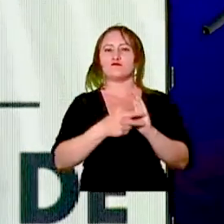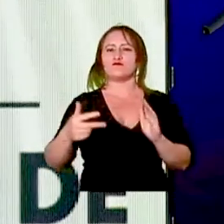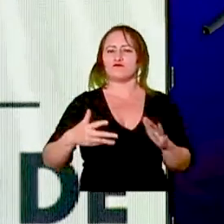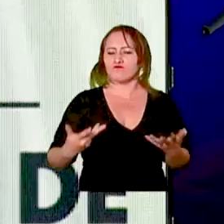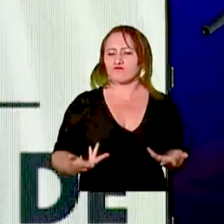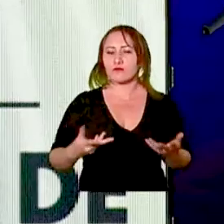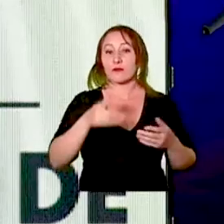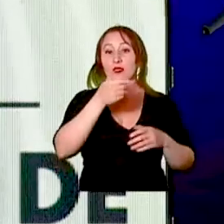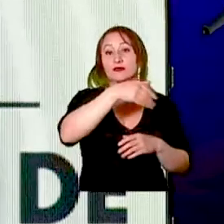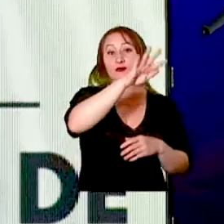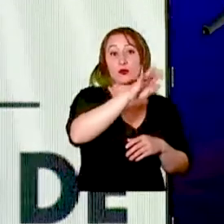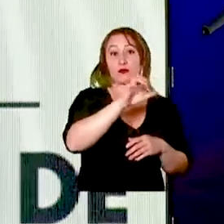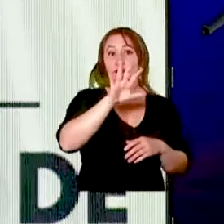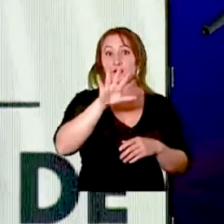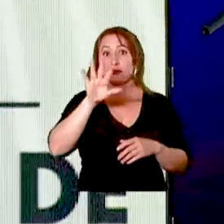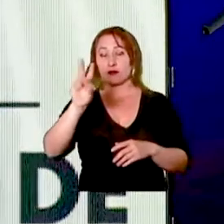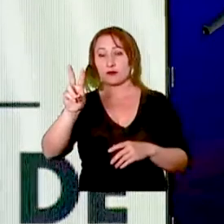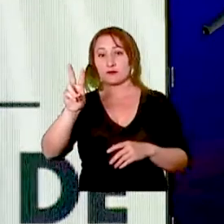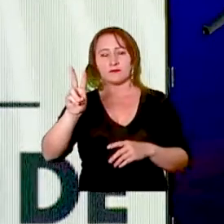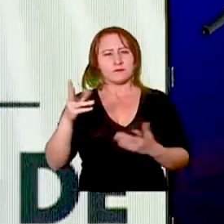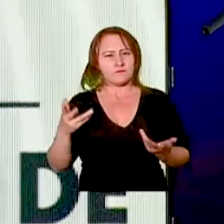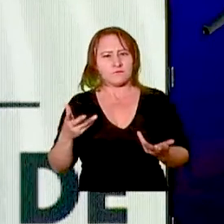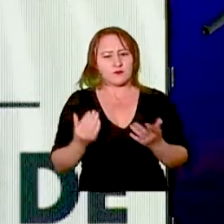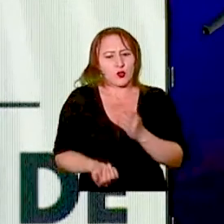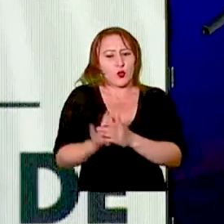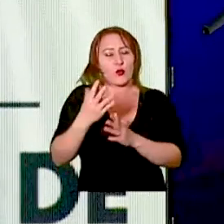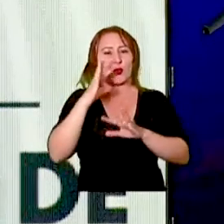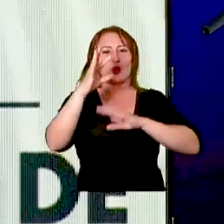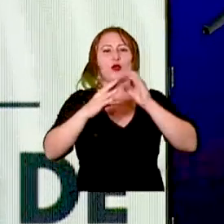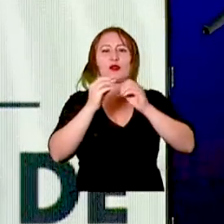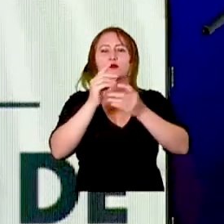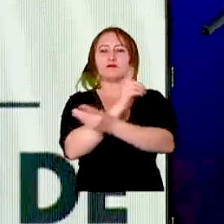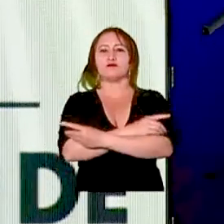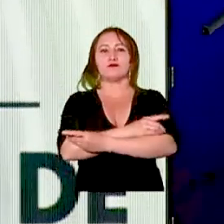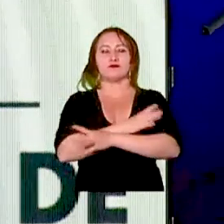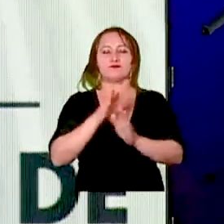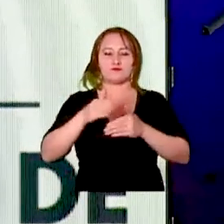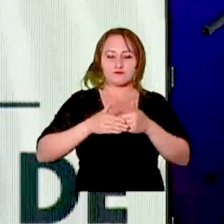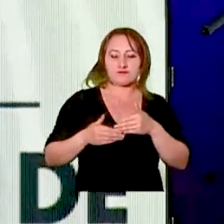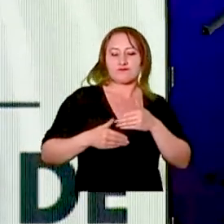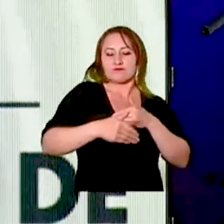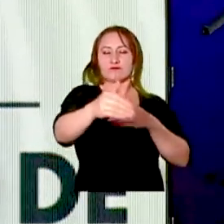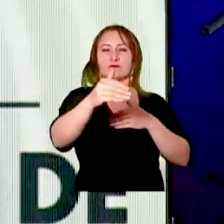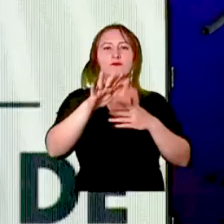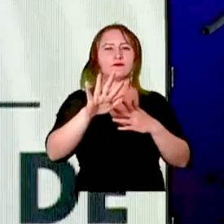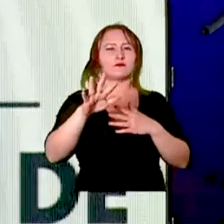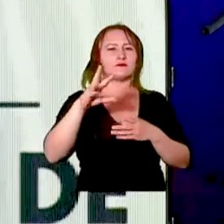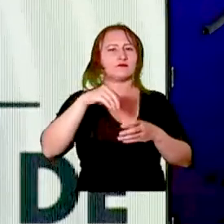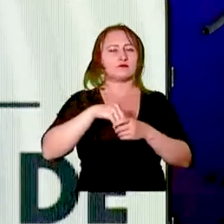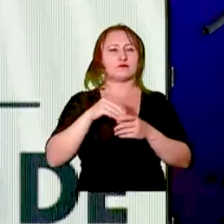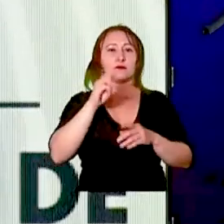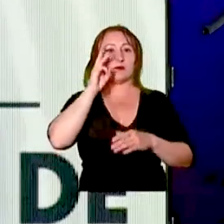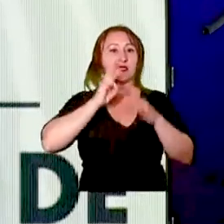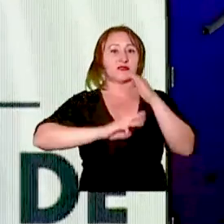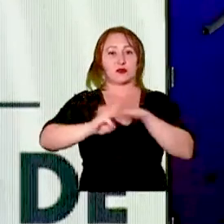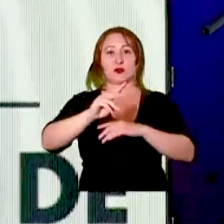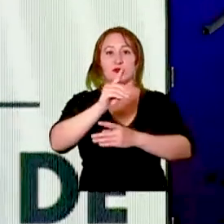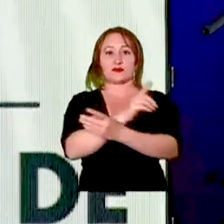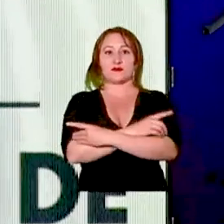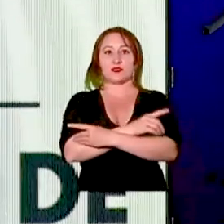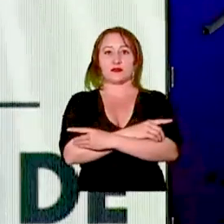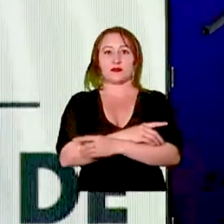con la 1952 lo que es el nuevo código disciplinario que regirá la parte misional